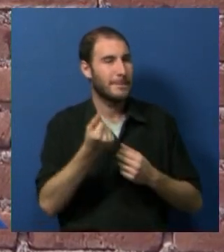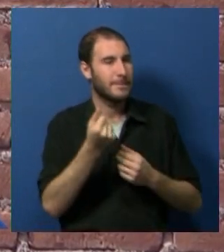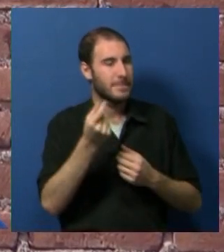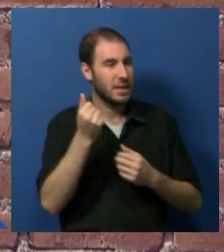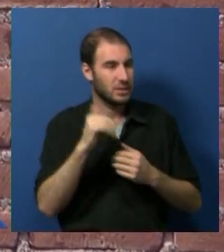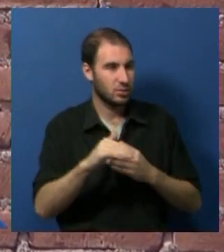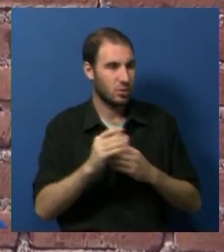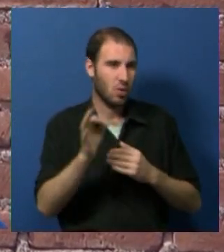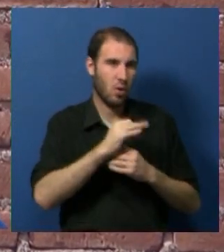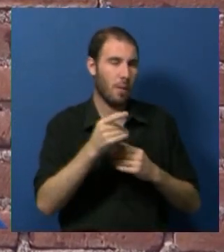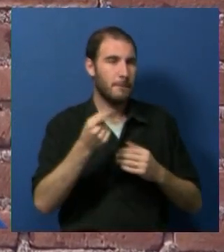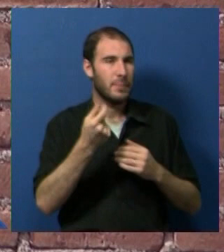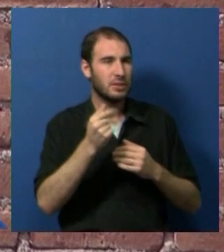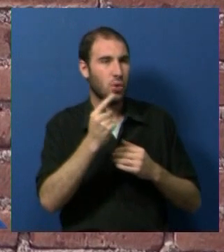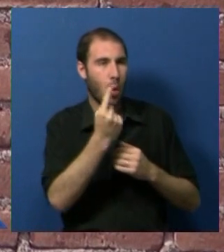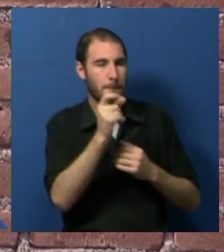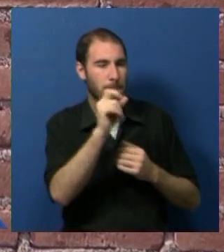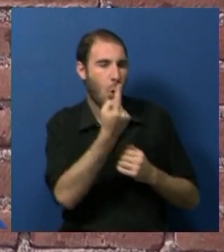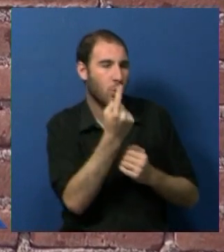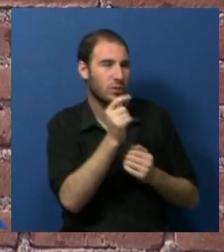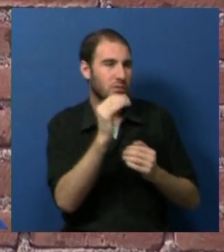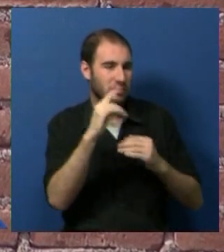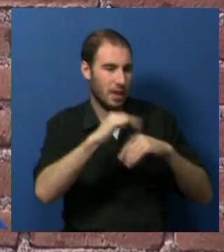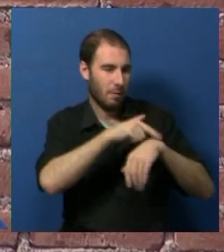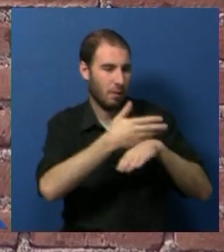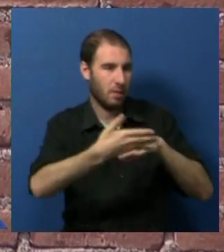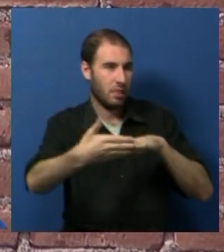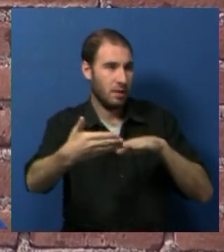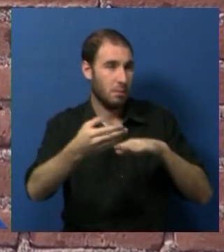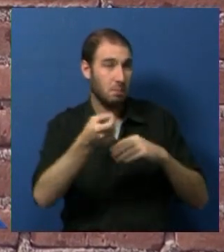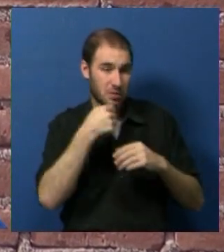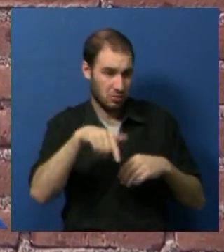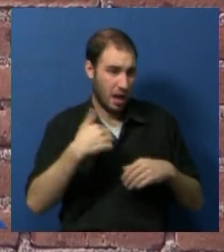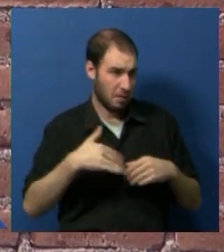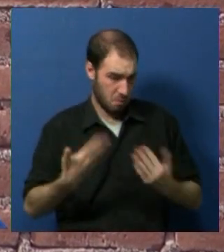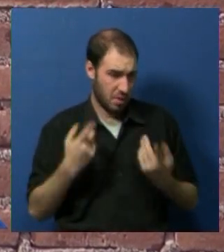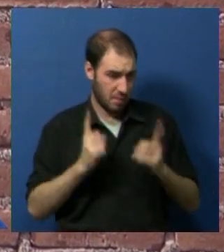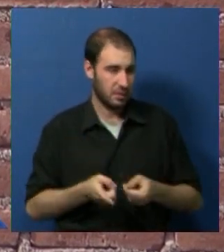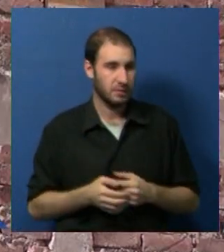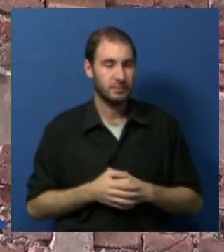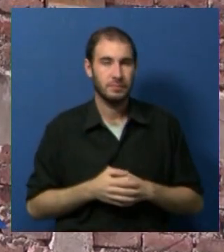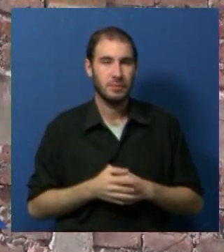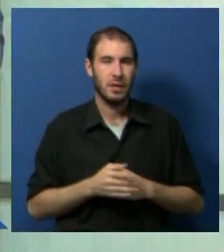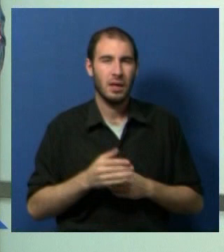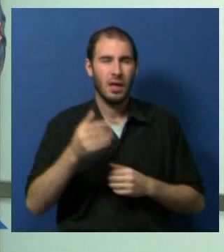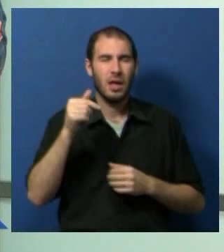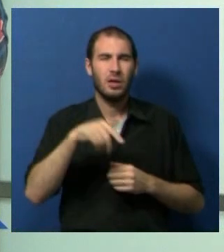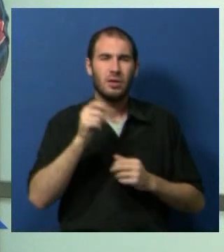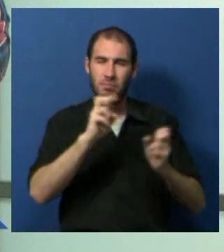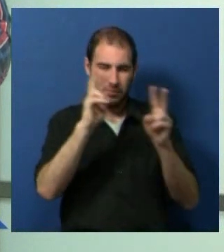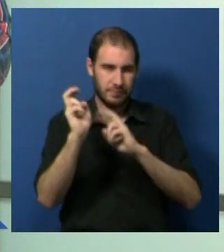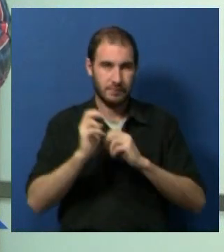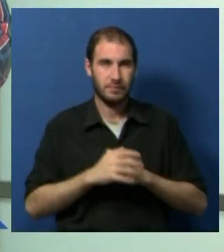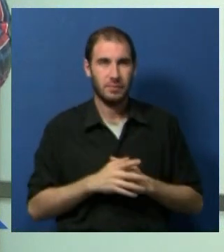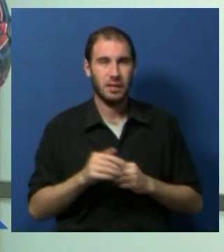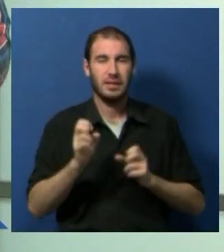inflación o arribar a una inflación de un dígito sostenida en el tiempo, bueno, ¿por qué no podemos nosotros? Cobos, lo voy a cambiar un poquito más de tema y